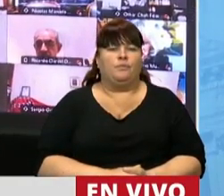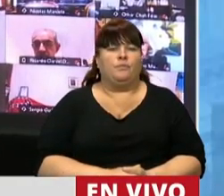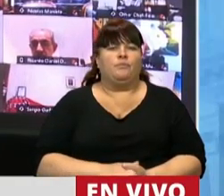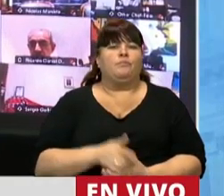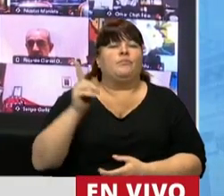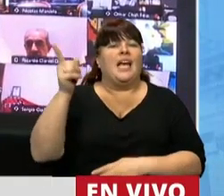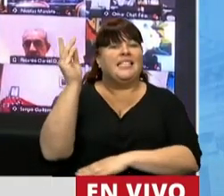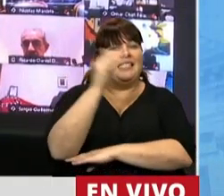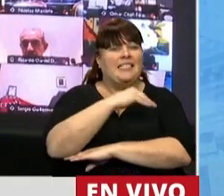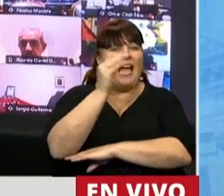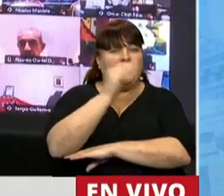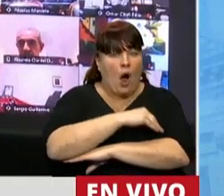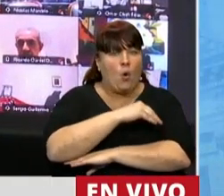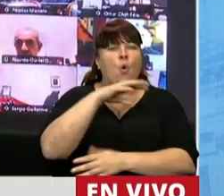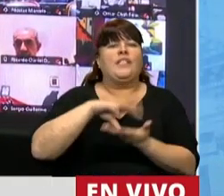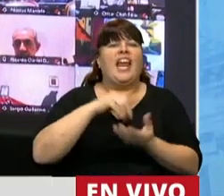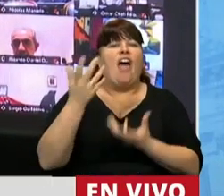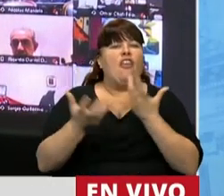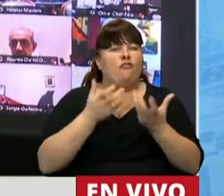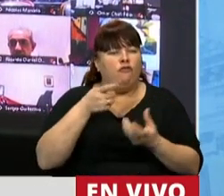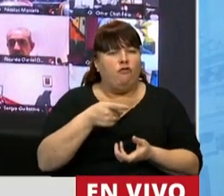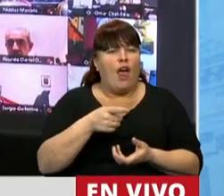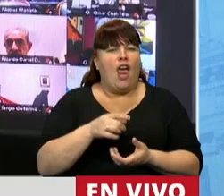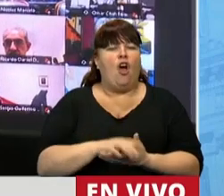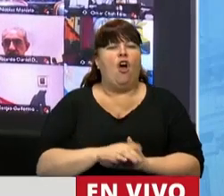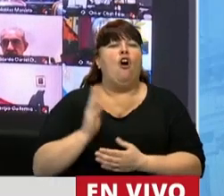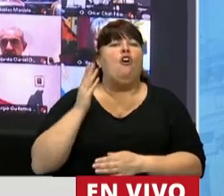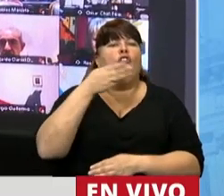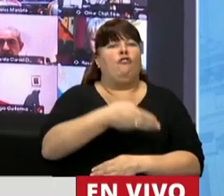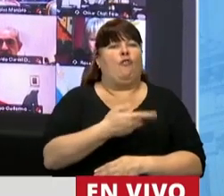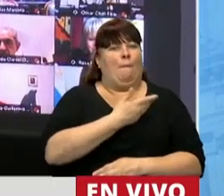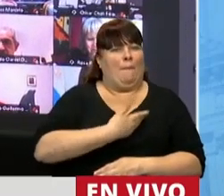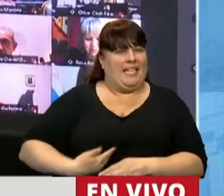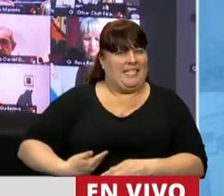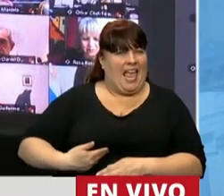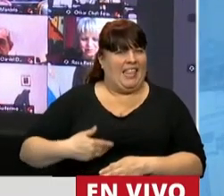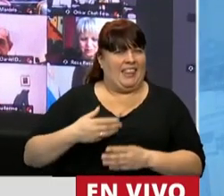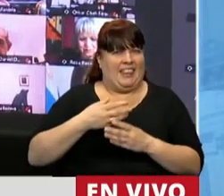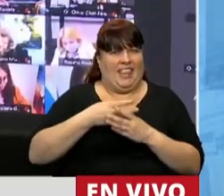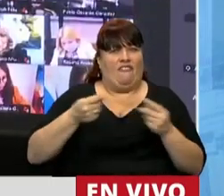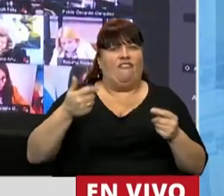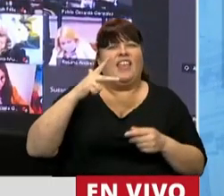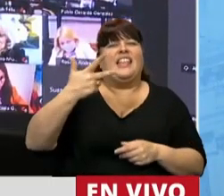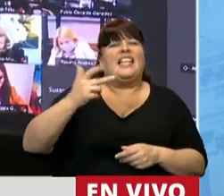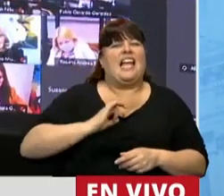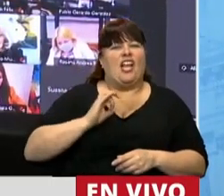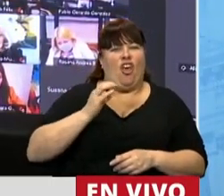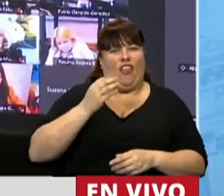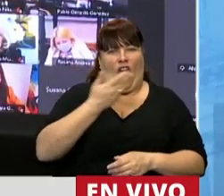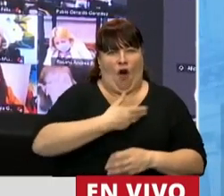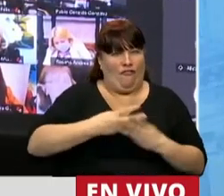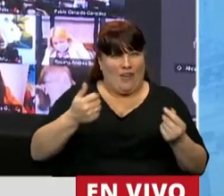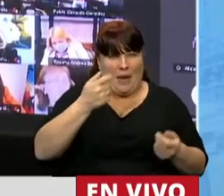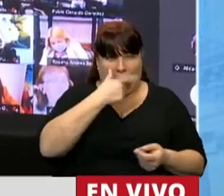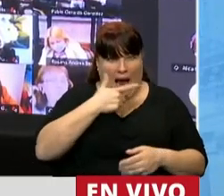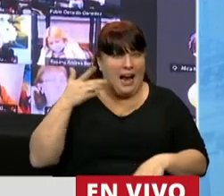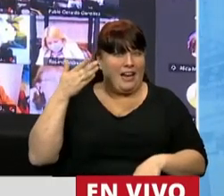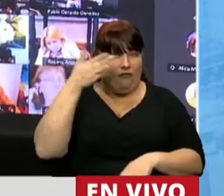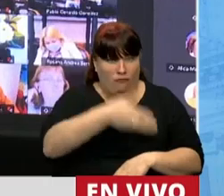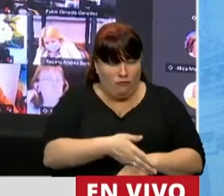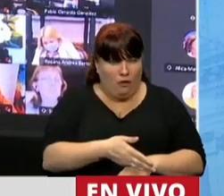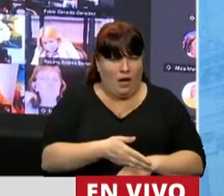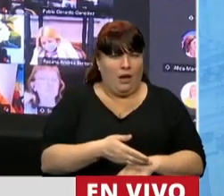a Santa Cruz y a Tierra del Fuego la visitó el presidente casi al final del tercer año de gobierno, lo cual lo llevó